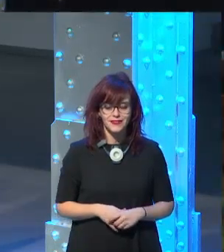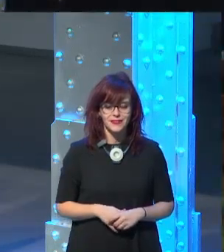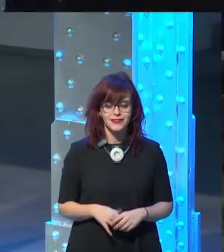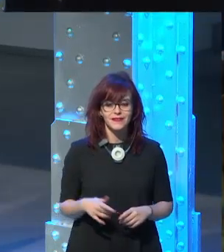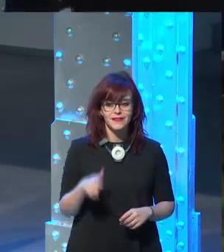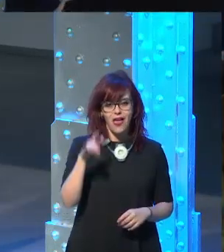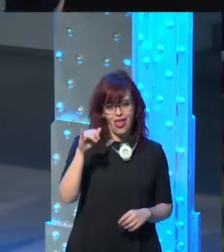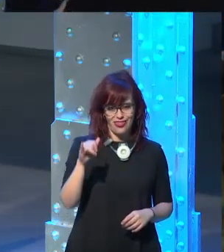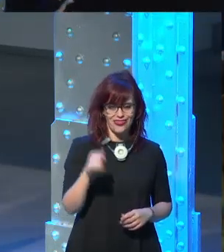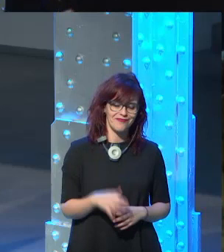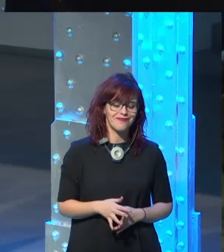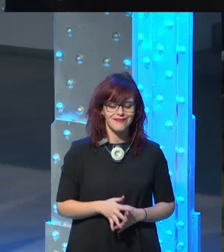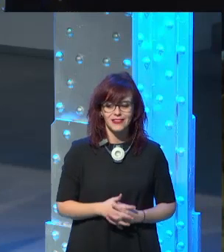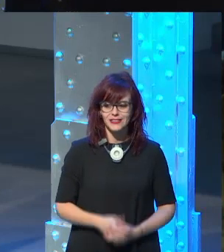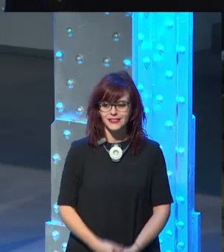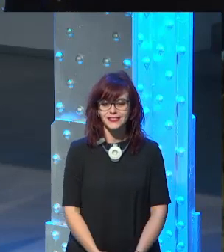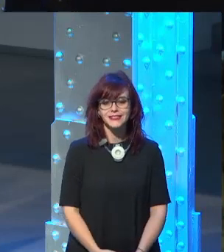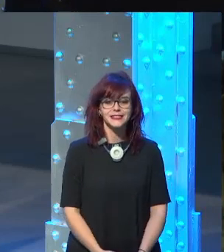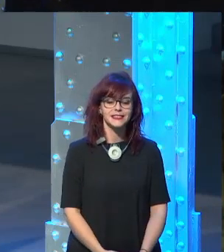Ahí tenemos.